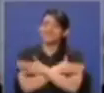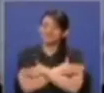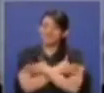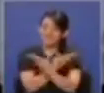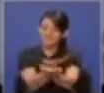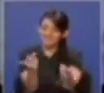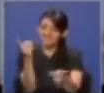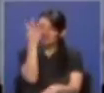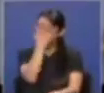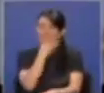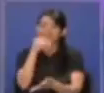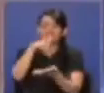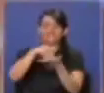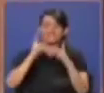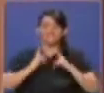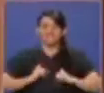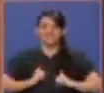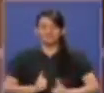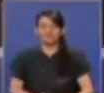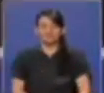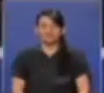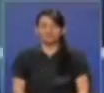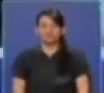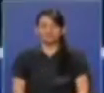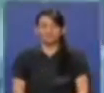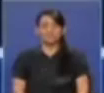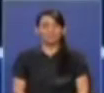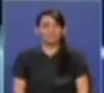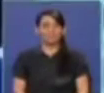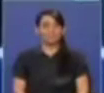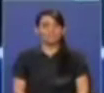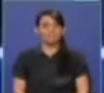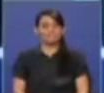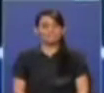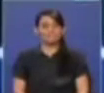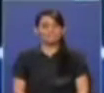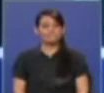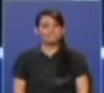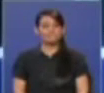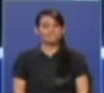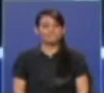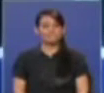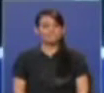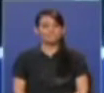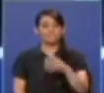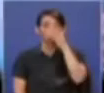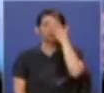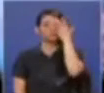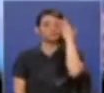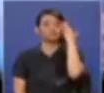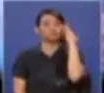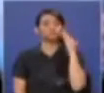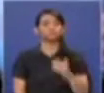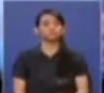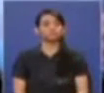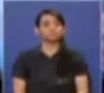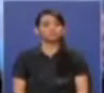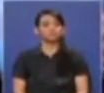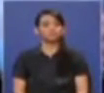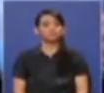felicitaciones por su hermoso centro de salud. Blas Espinel, vicepresidente constitucional de la República del Ecuador.